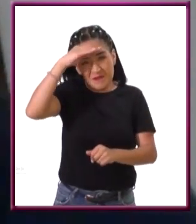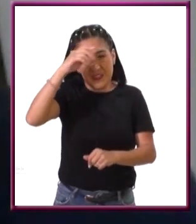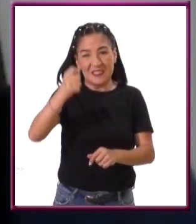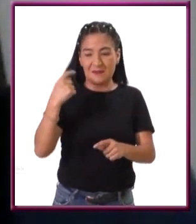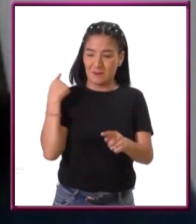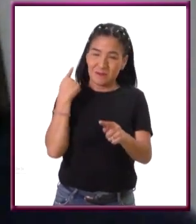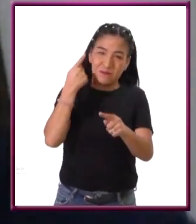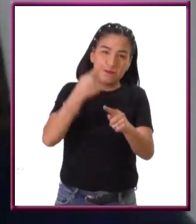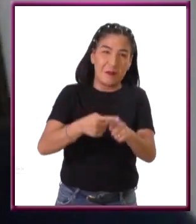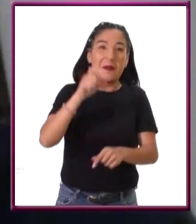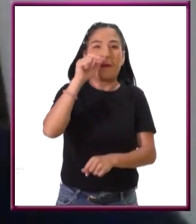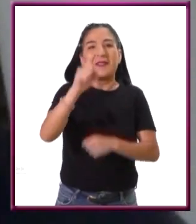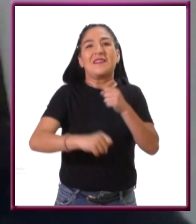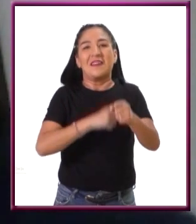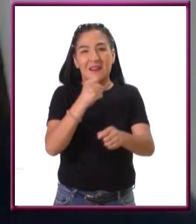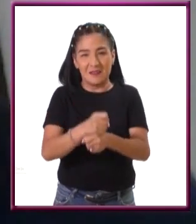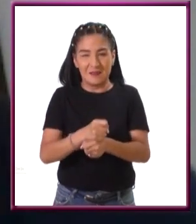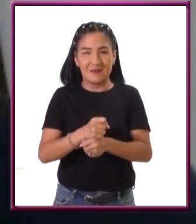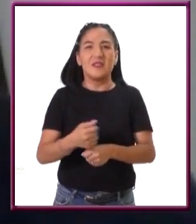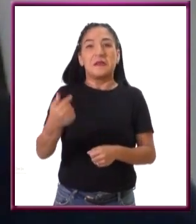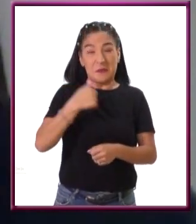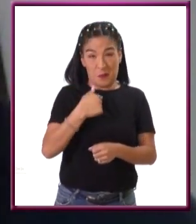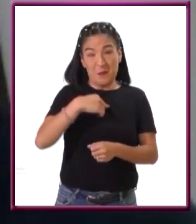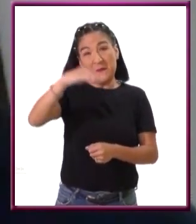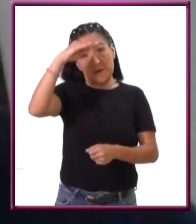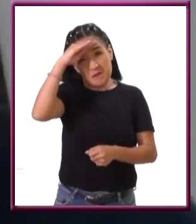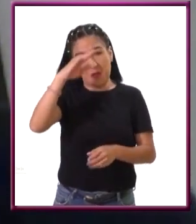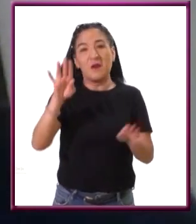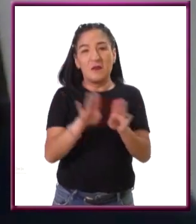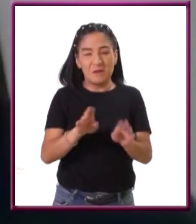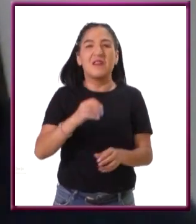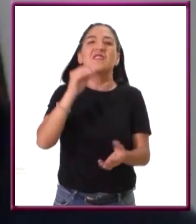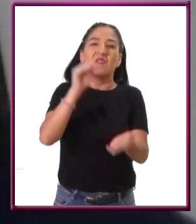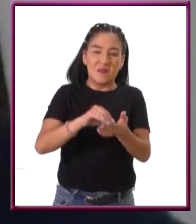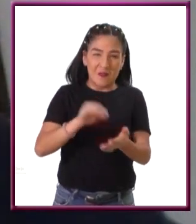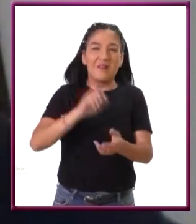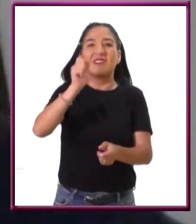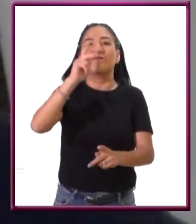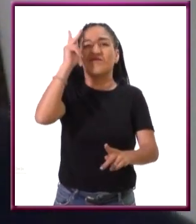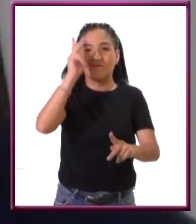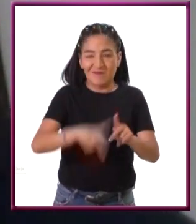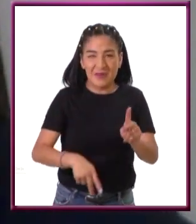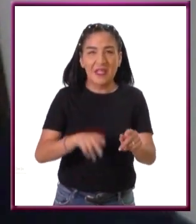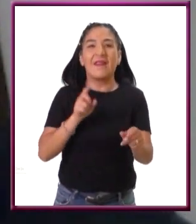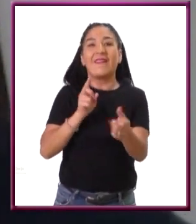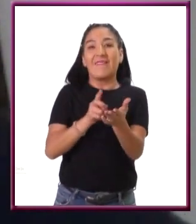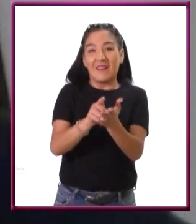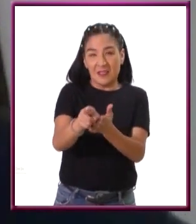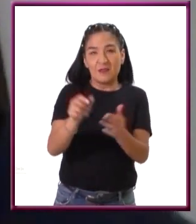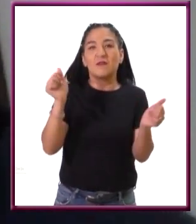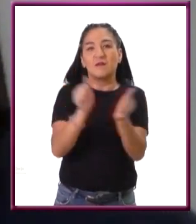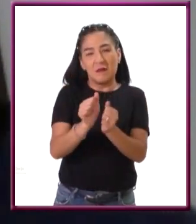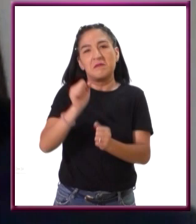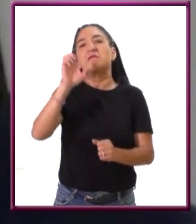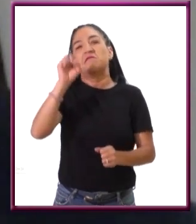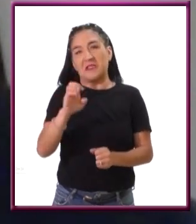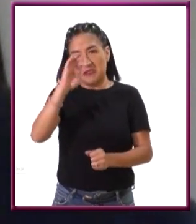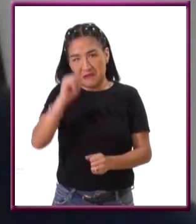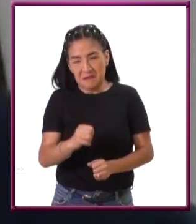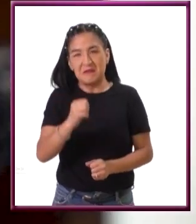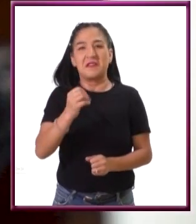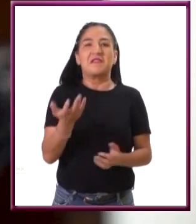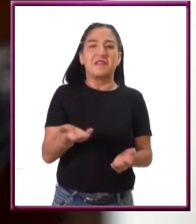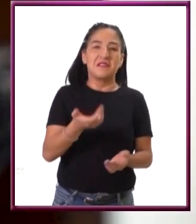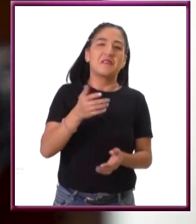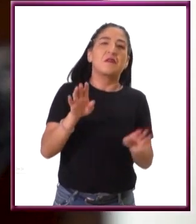reflexión de los últimos 20 años. Me parece a mí que queda todavía pendiente el derecho de las mujeres que somos